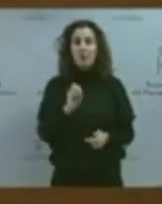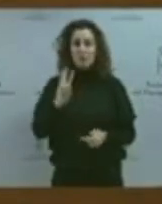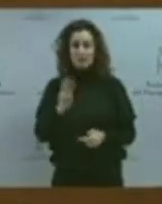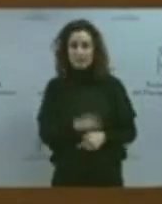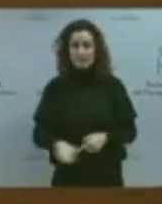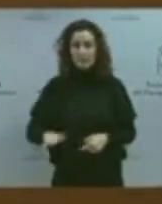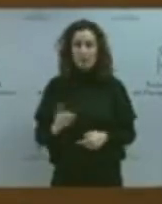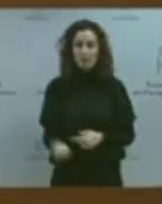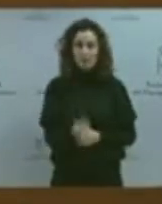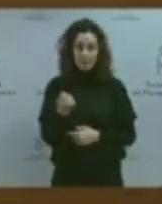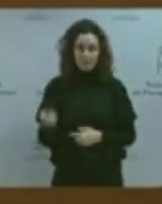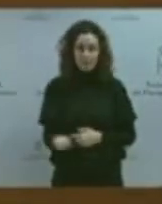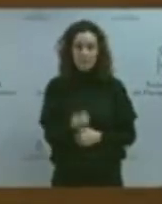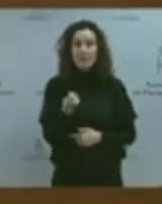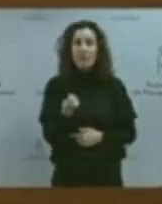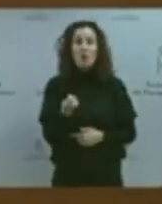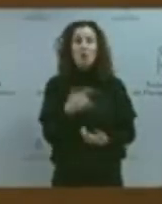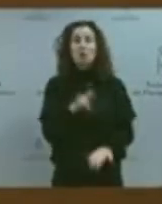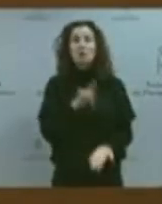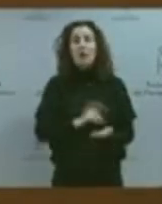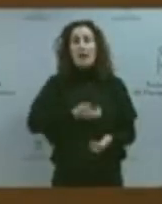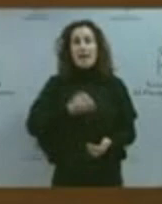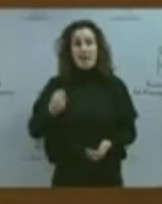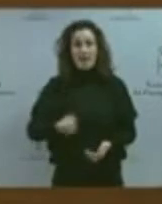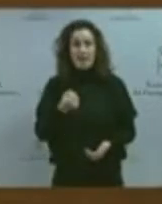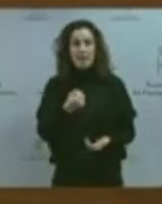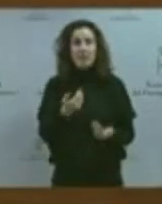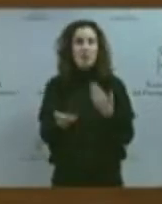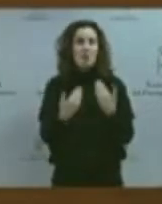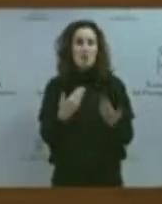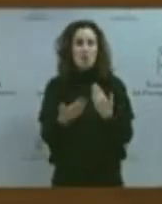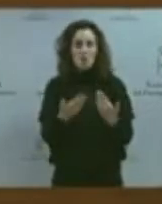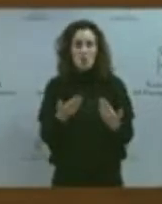con el alcalde, que ya hemos hablado con él, sabe usted que las escuelas infantiles, las